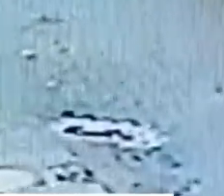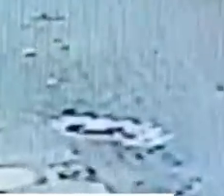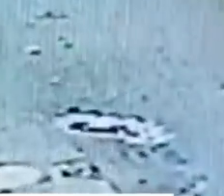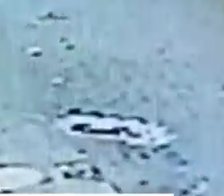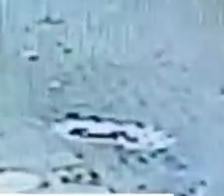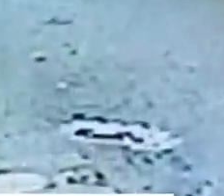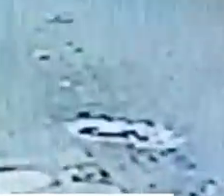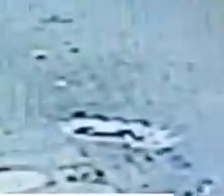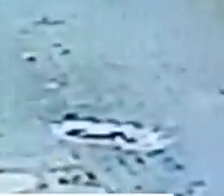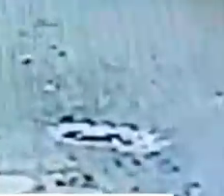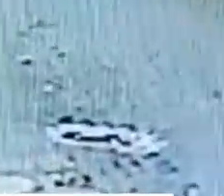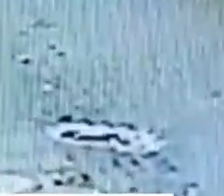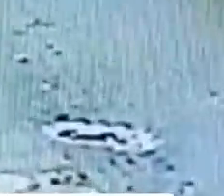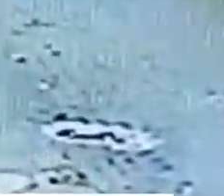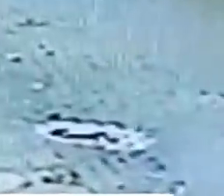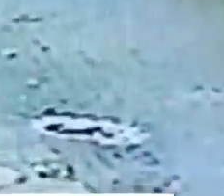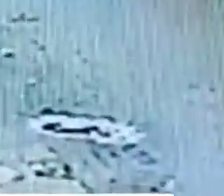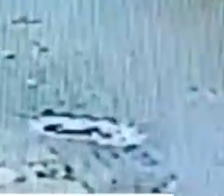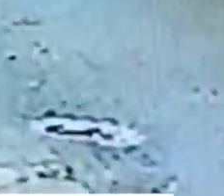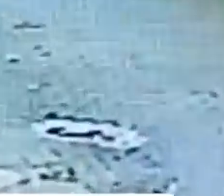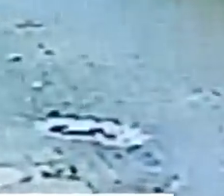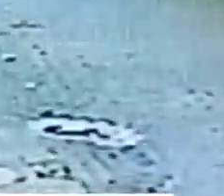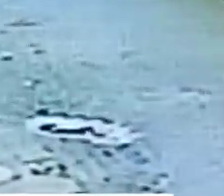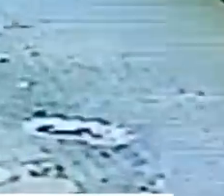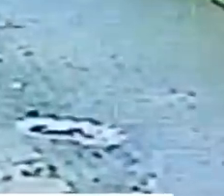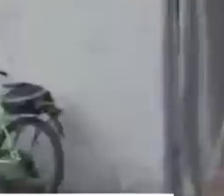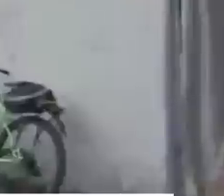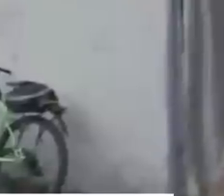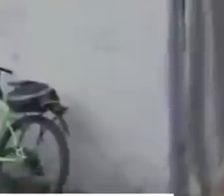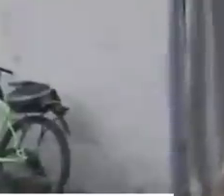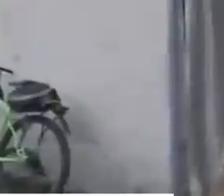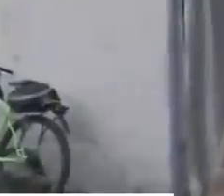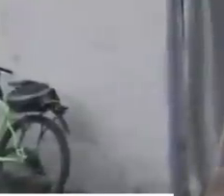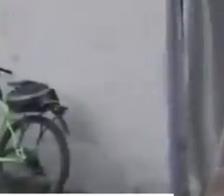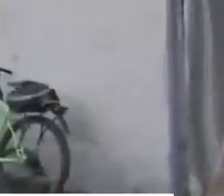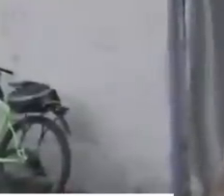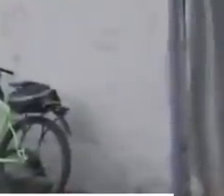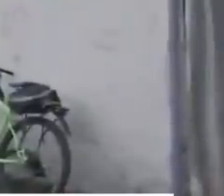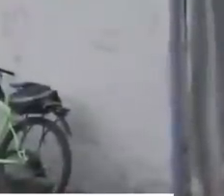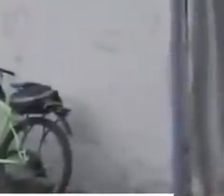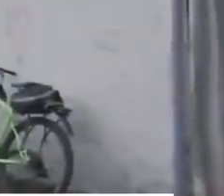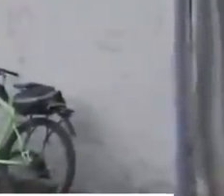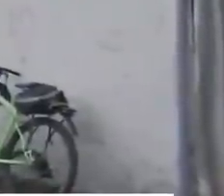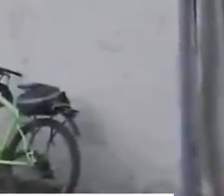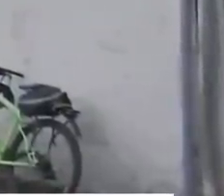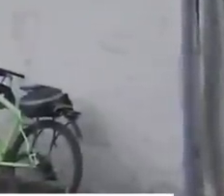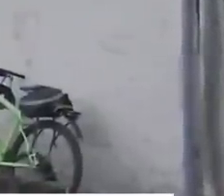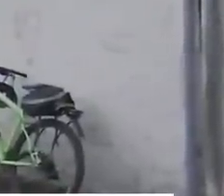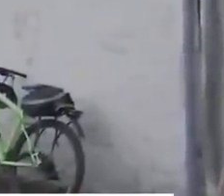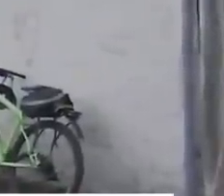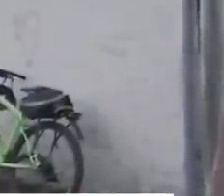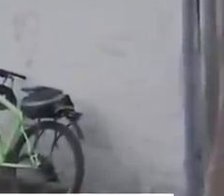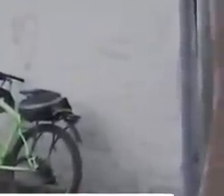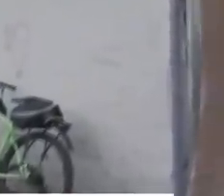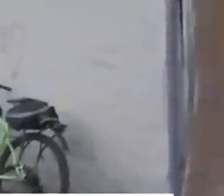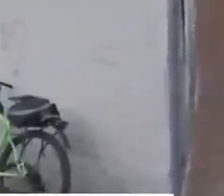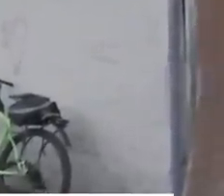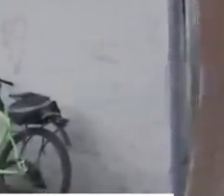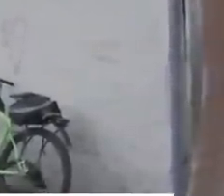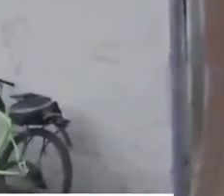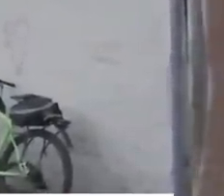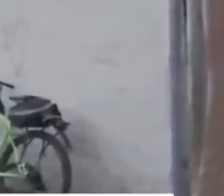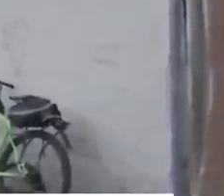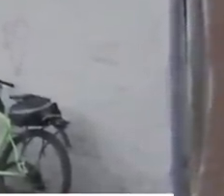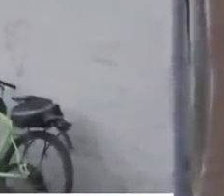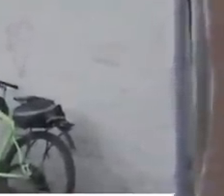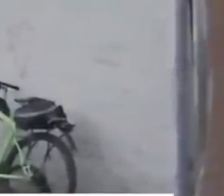joven. Ella también terminó en el piso a merced de los delincuentes. Menos mal, bicicleta un poquito ya viejita, entonces no le prestan mucha atención. Pero también pasan bicicletas de